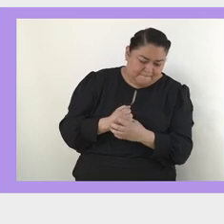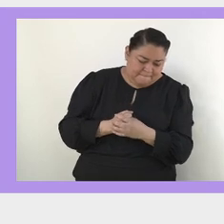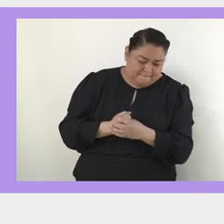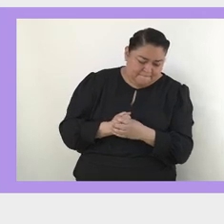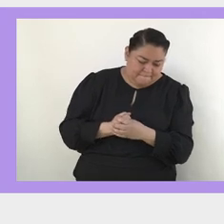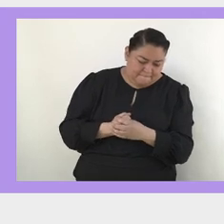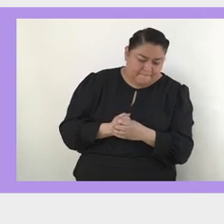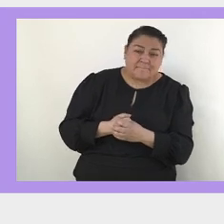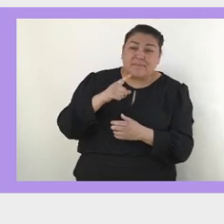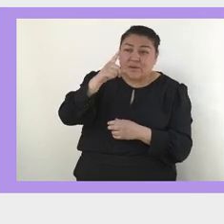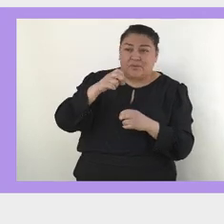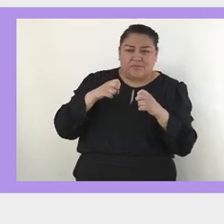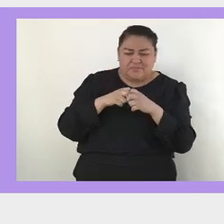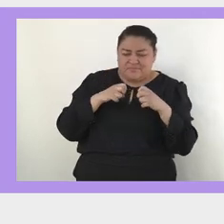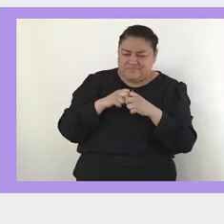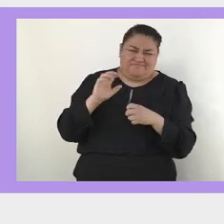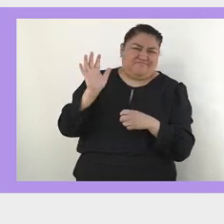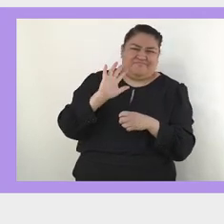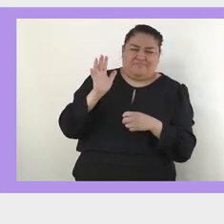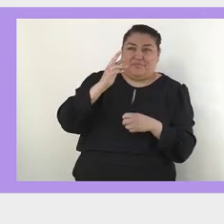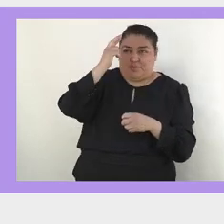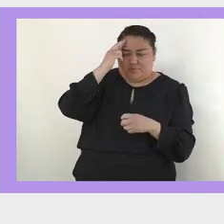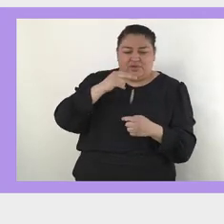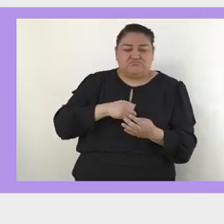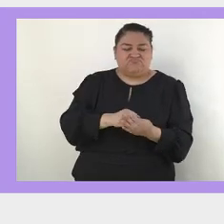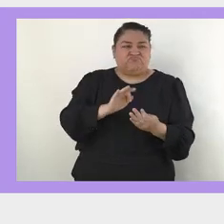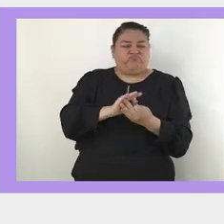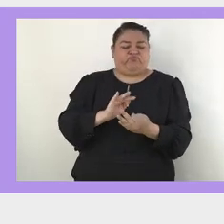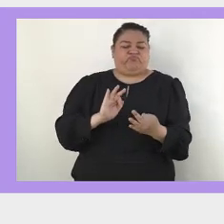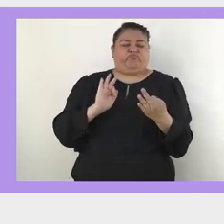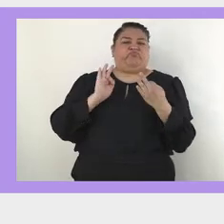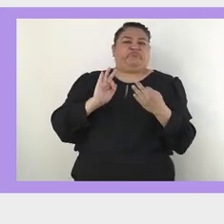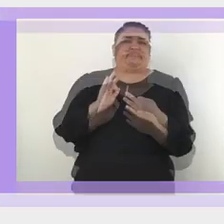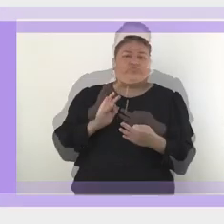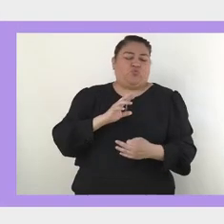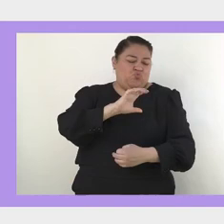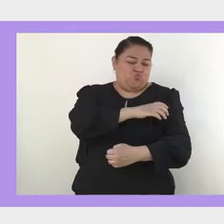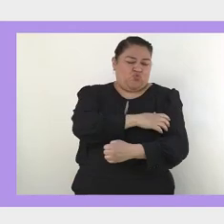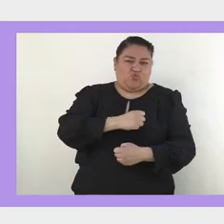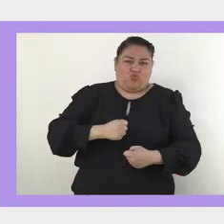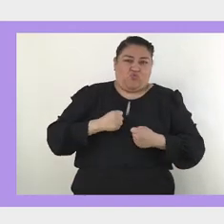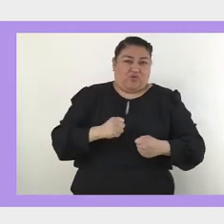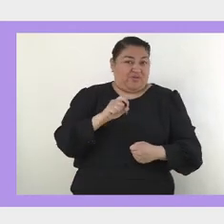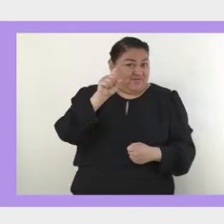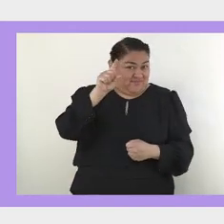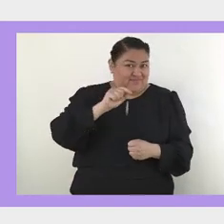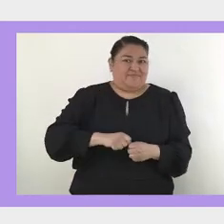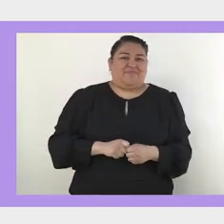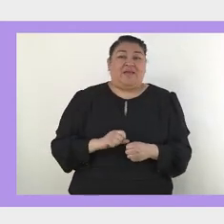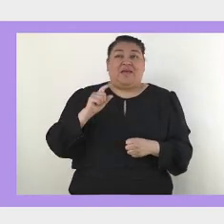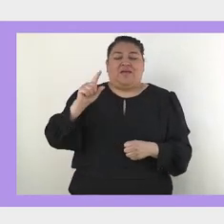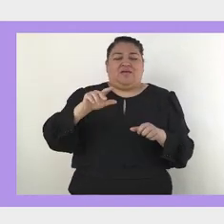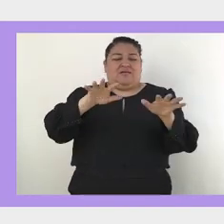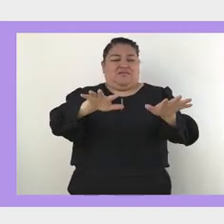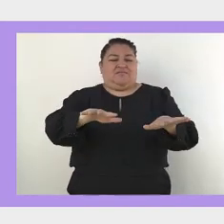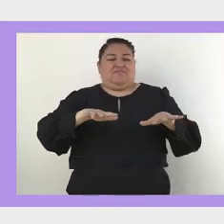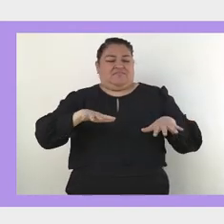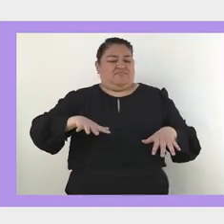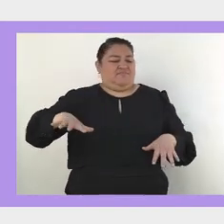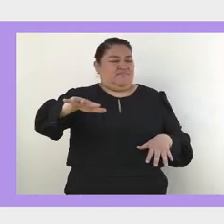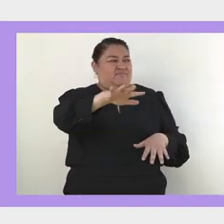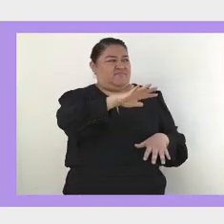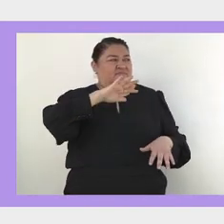no te pongas nerviosa hablaron de seguridad es muy importante en el gran escenario que estás